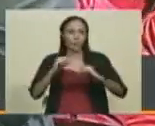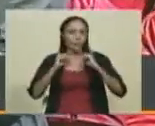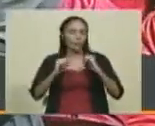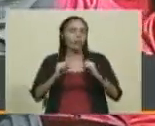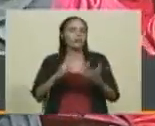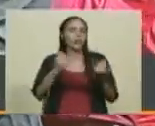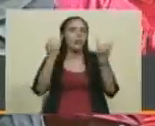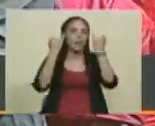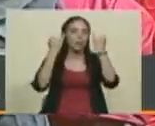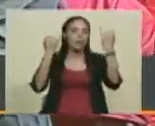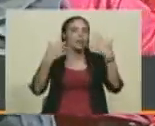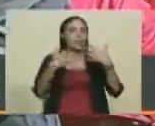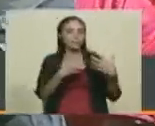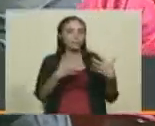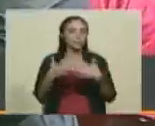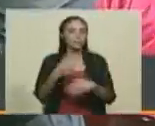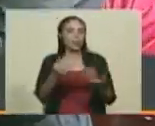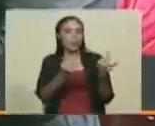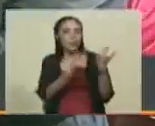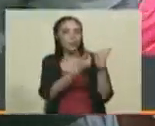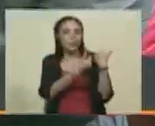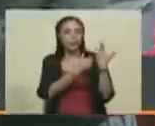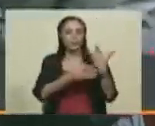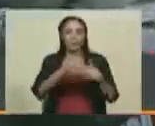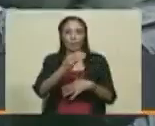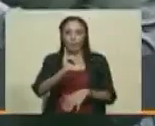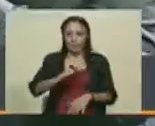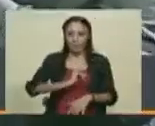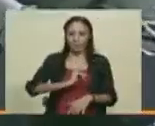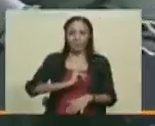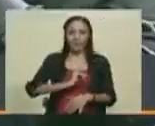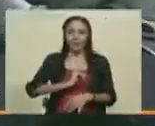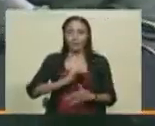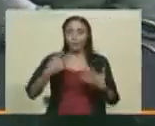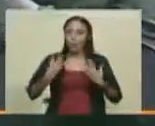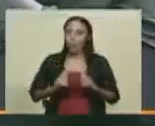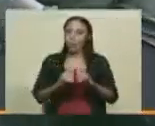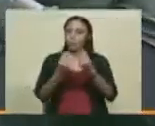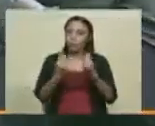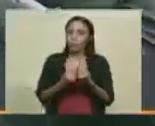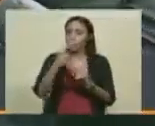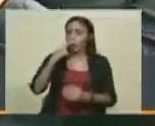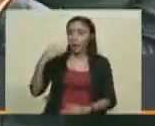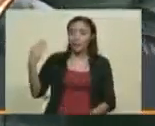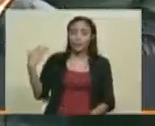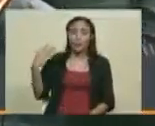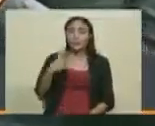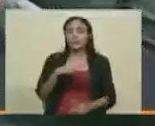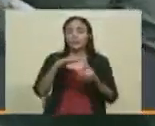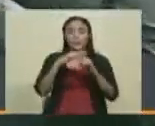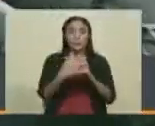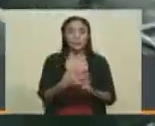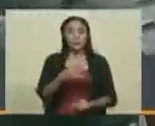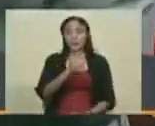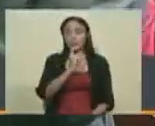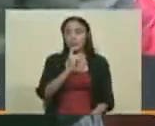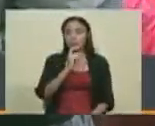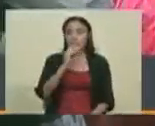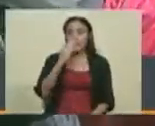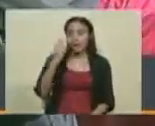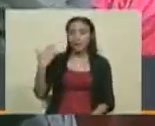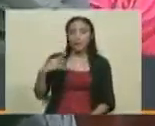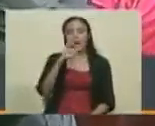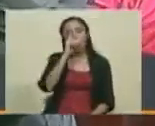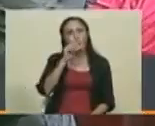lucha, de compromiso que nos acompañó en aquellos años difíciles del año